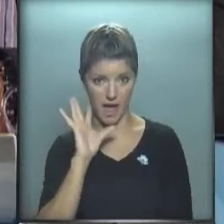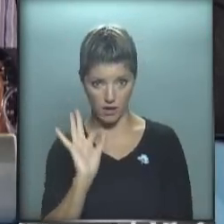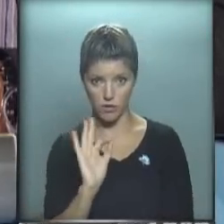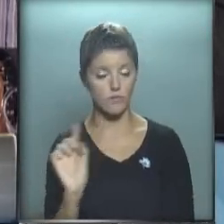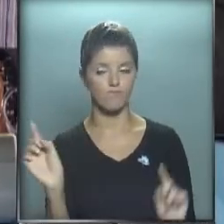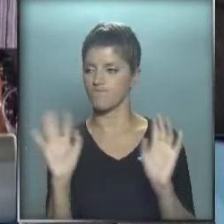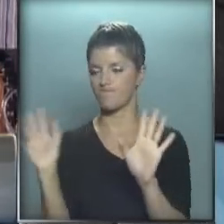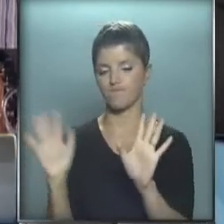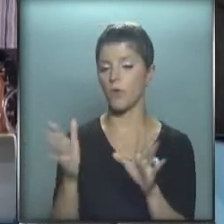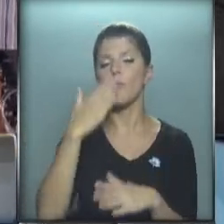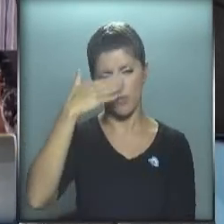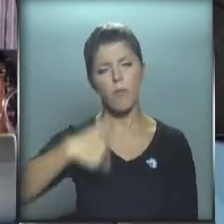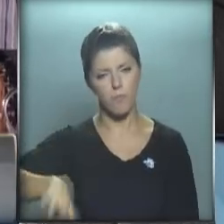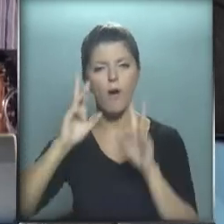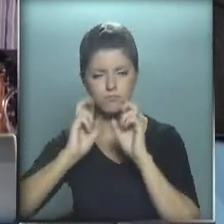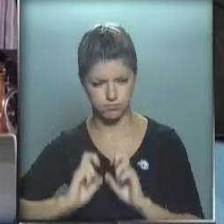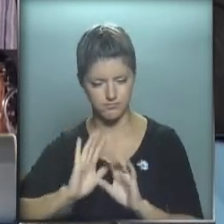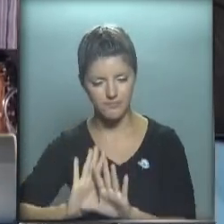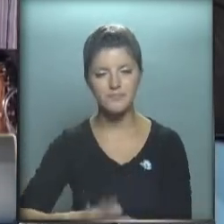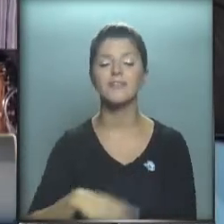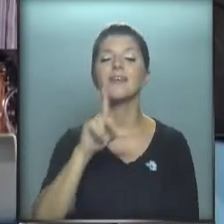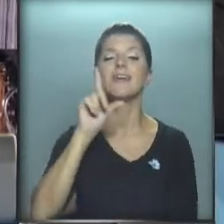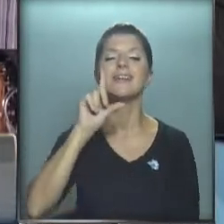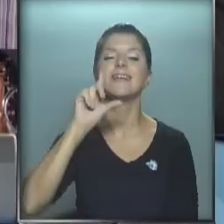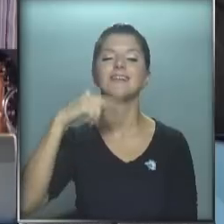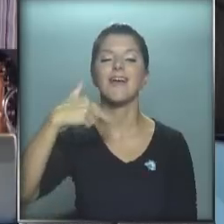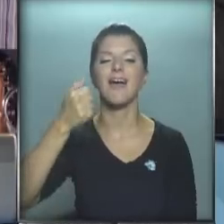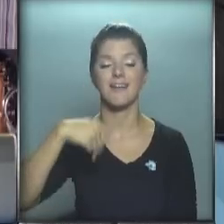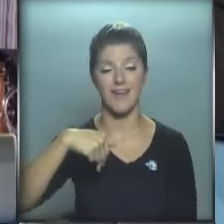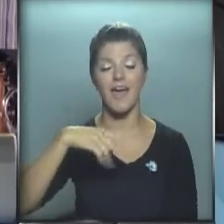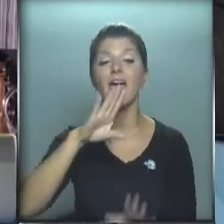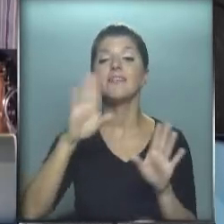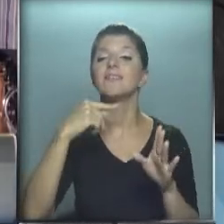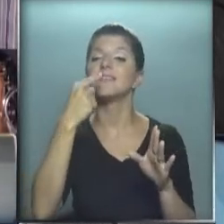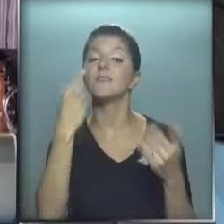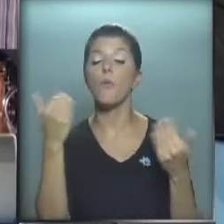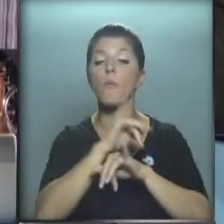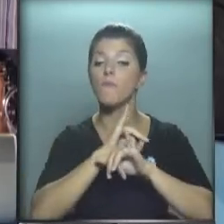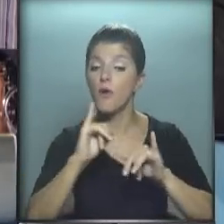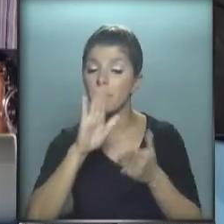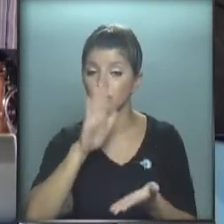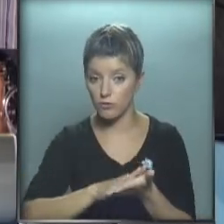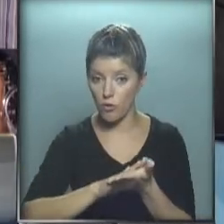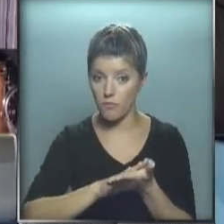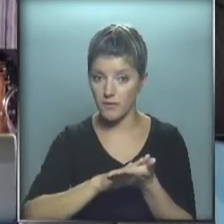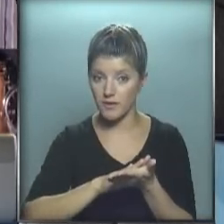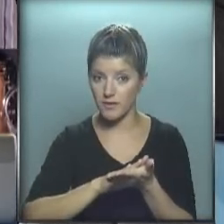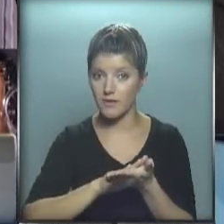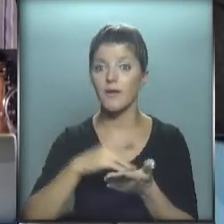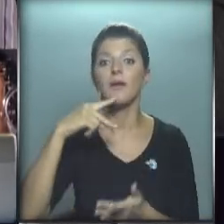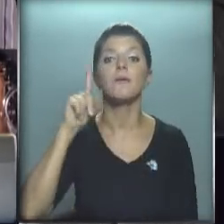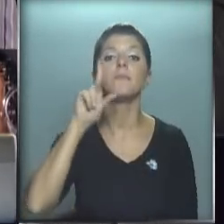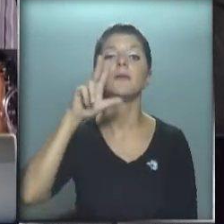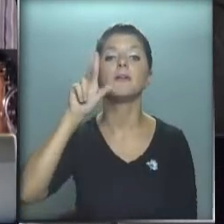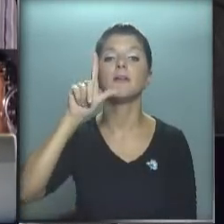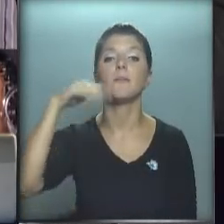nada Bueno ya estaremos averiguando seguramente Liliana de almagro dice que si podemos hacer un informe sobre birmania que dice que